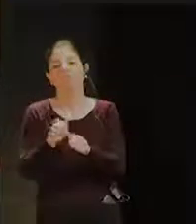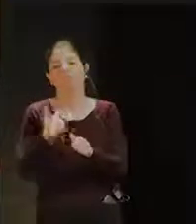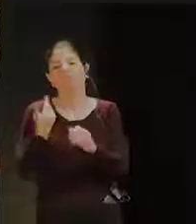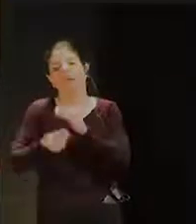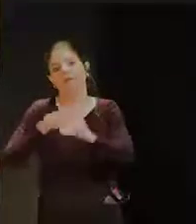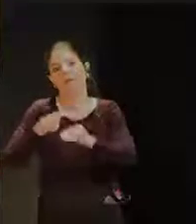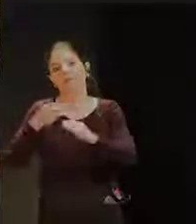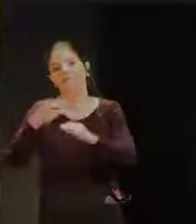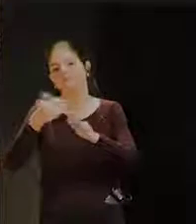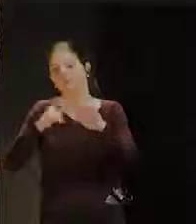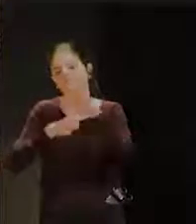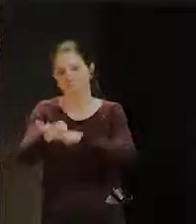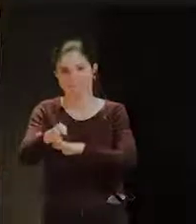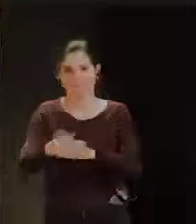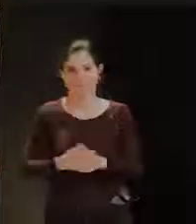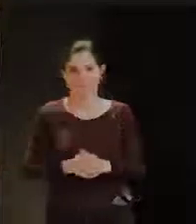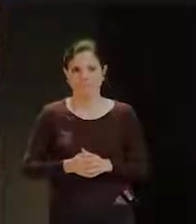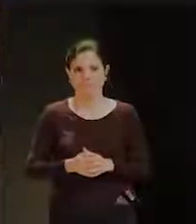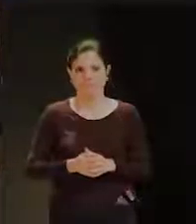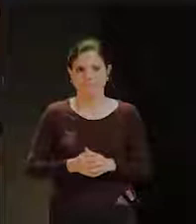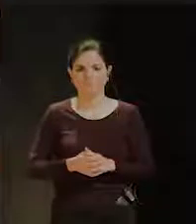digamos, retar el status quo.